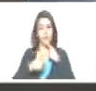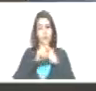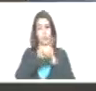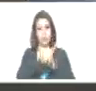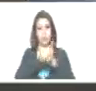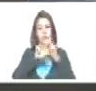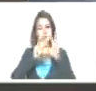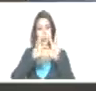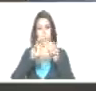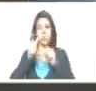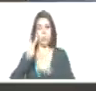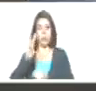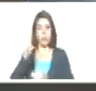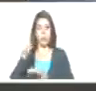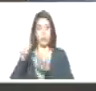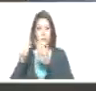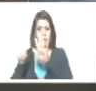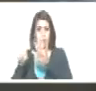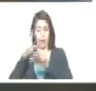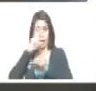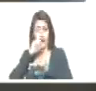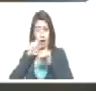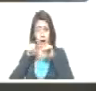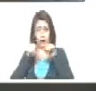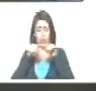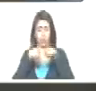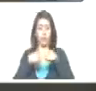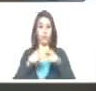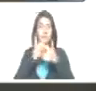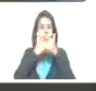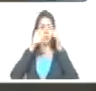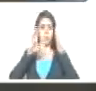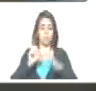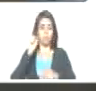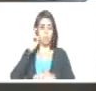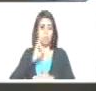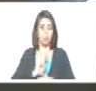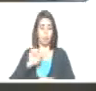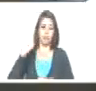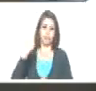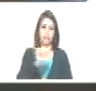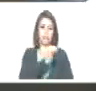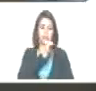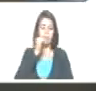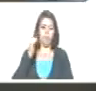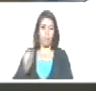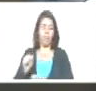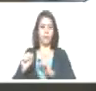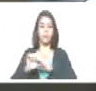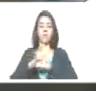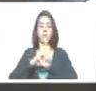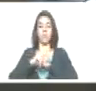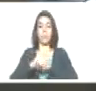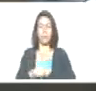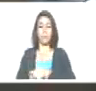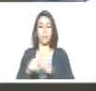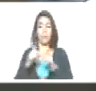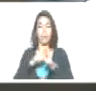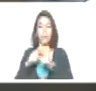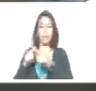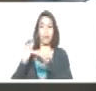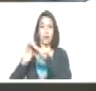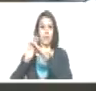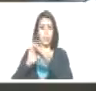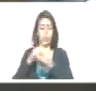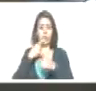1826. Y fue el libertador Simón Bolívar quien combatió el flagelo de la corrupción, y él la señaló, la tipificó